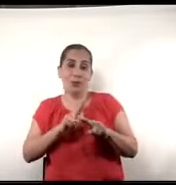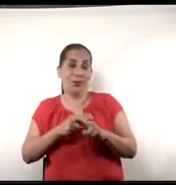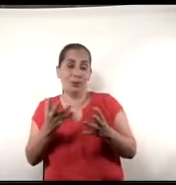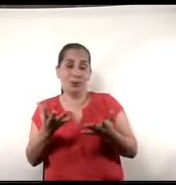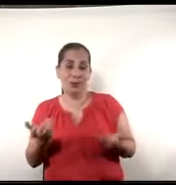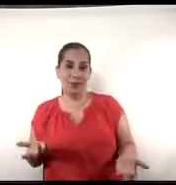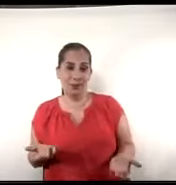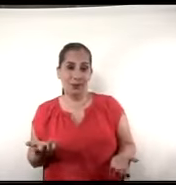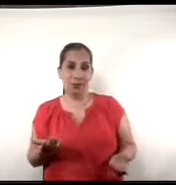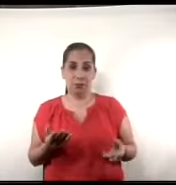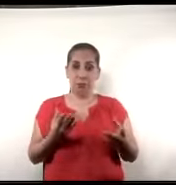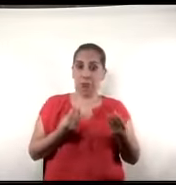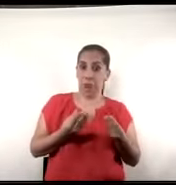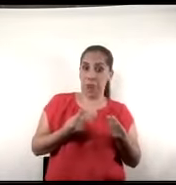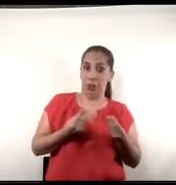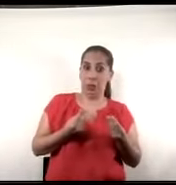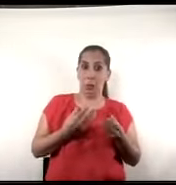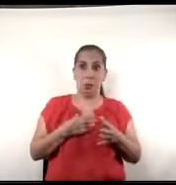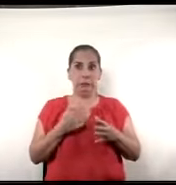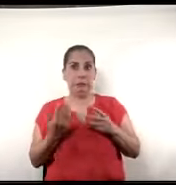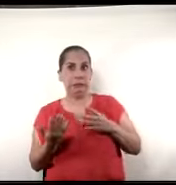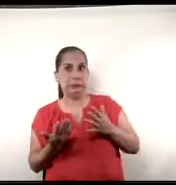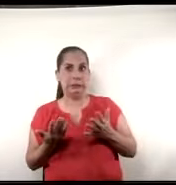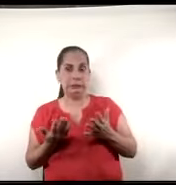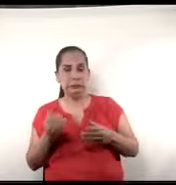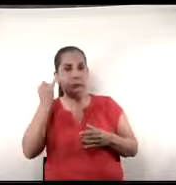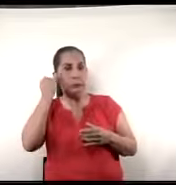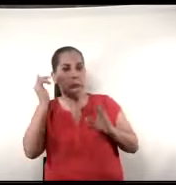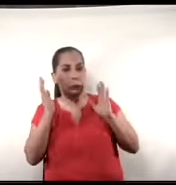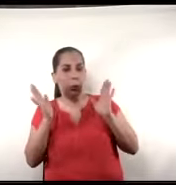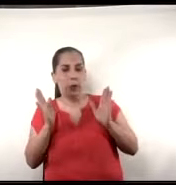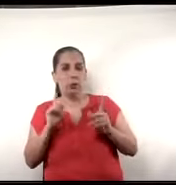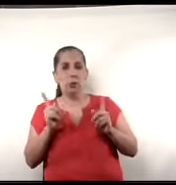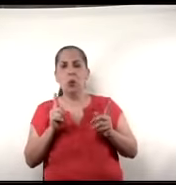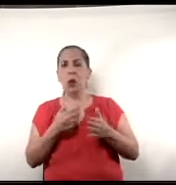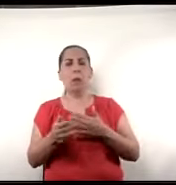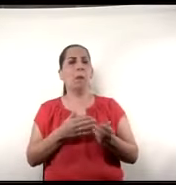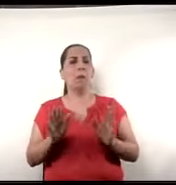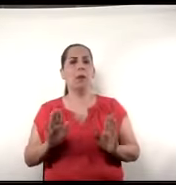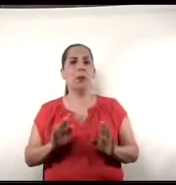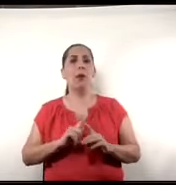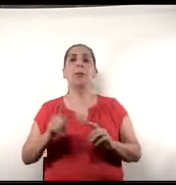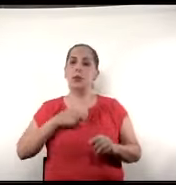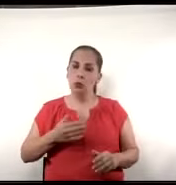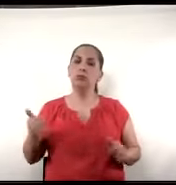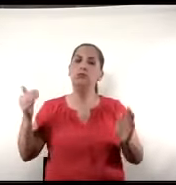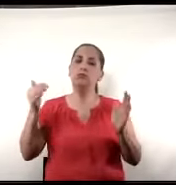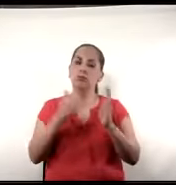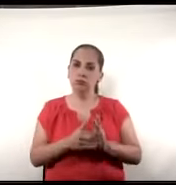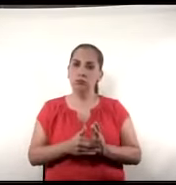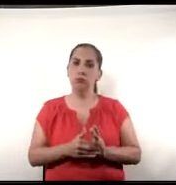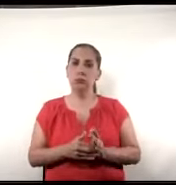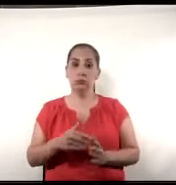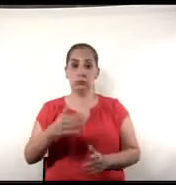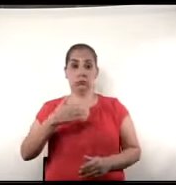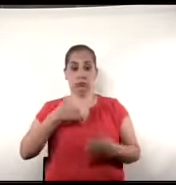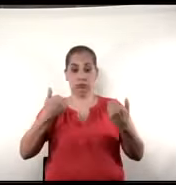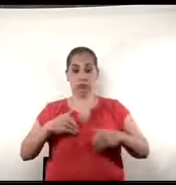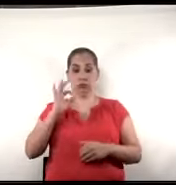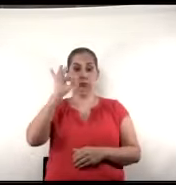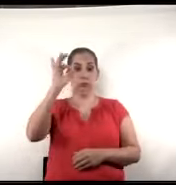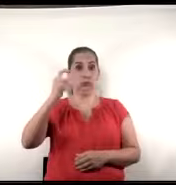miedo, por sesgo ideológico o por lo que sea, ¿verdad? Pero, insisto, si a mí como presidente